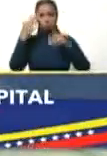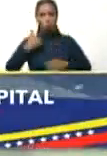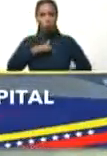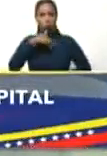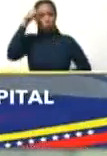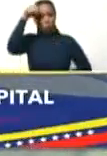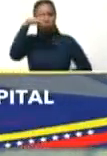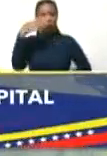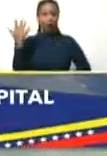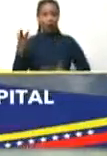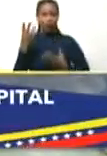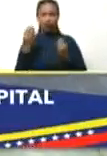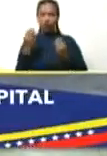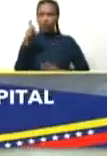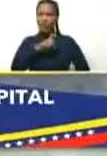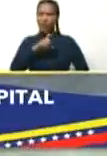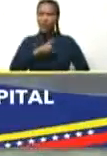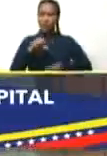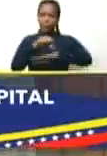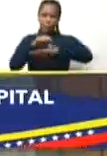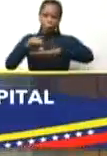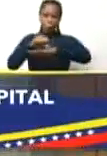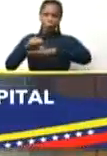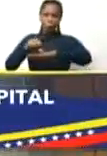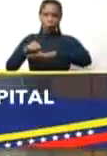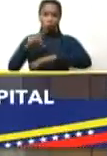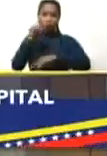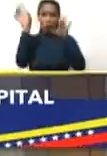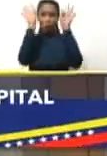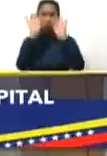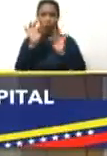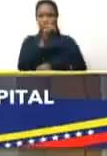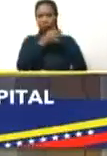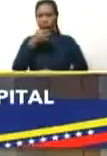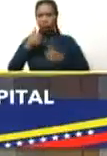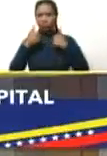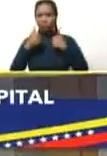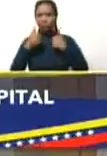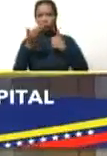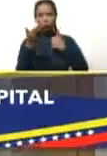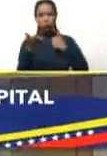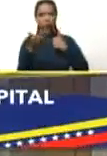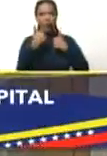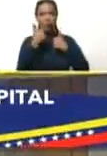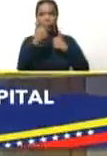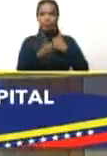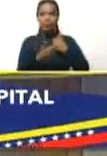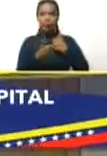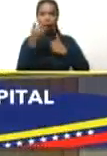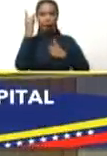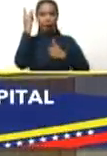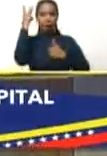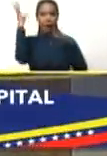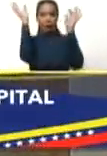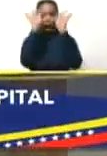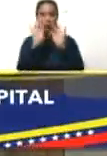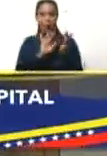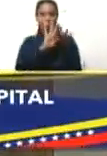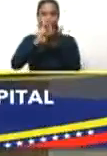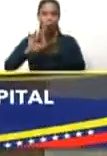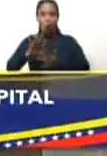que tanto requiere de intervenciones quirúrgicas. Un método exitoso. Usted indicaba, inventó la manera de